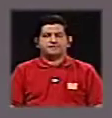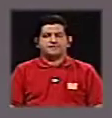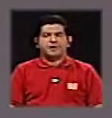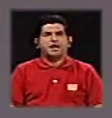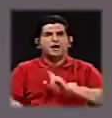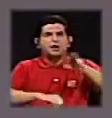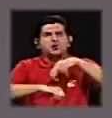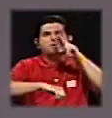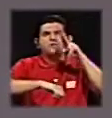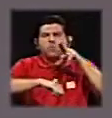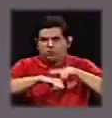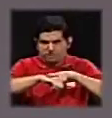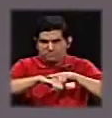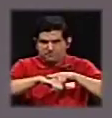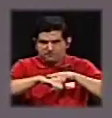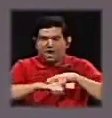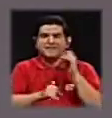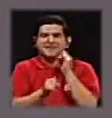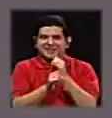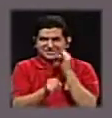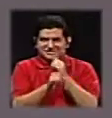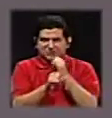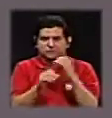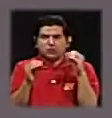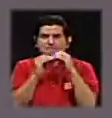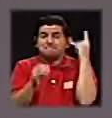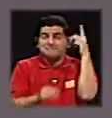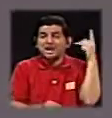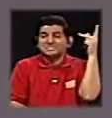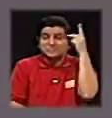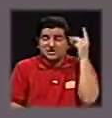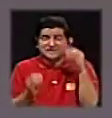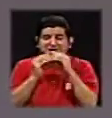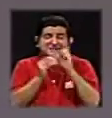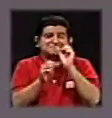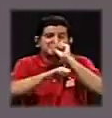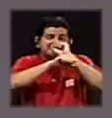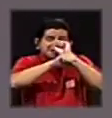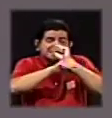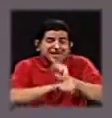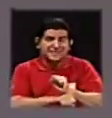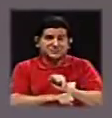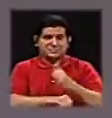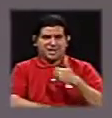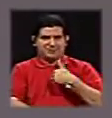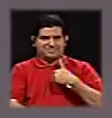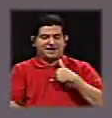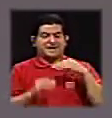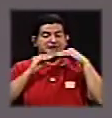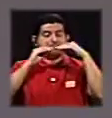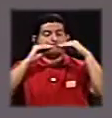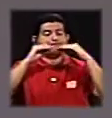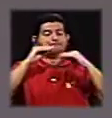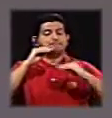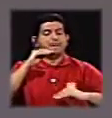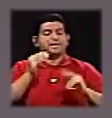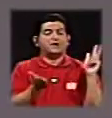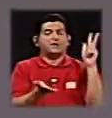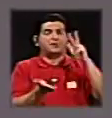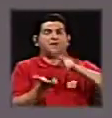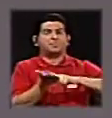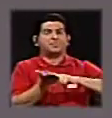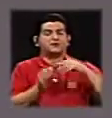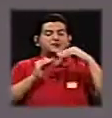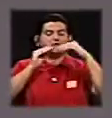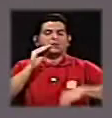general es que las instituciones más políticas, más tradicionales, son las que tienen menor aprobación,